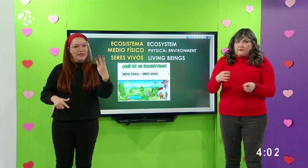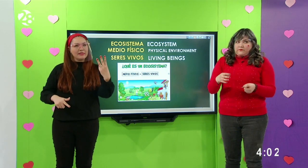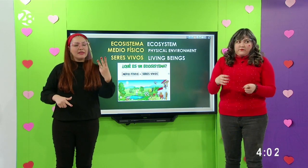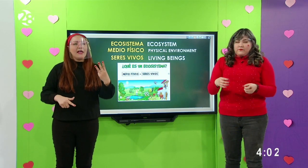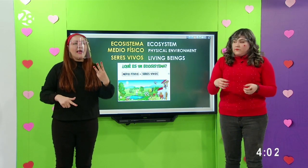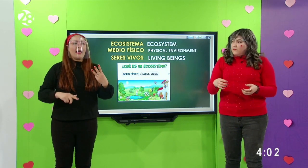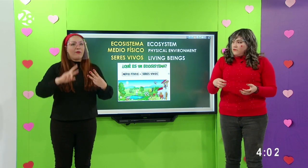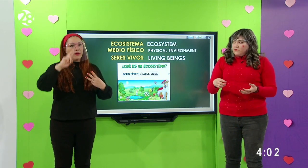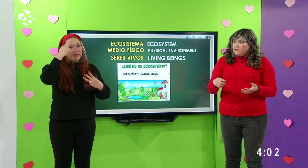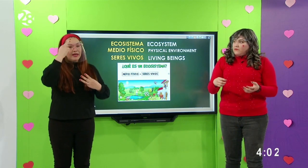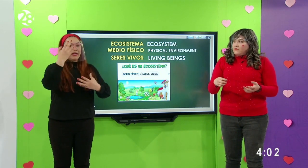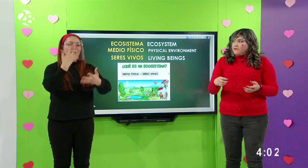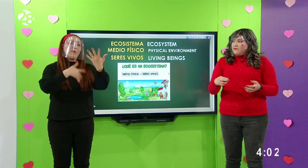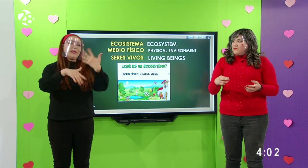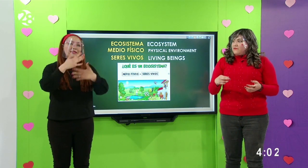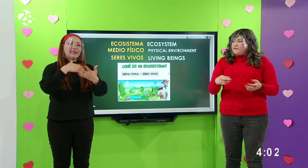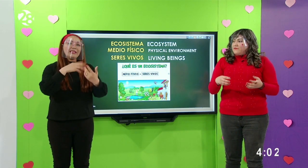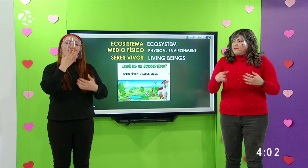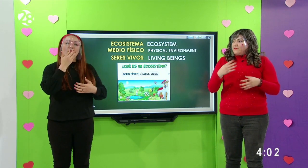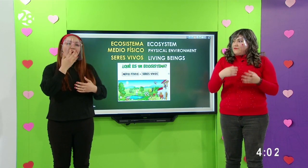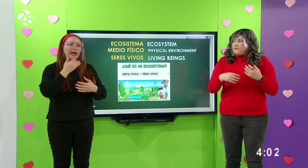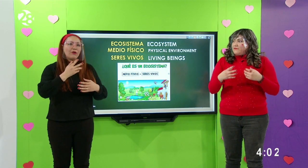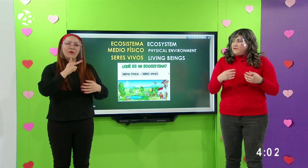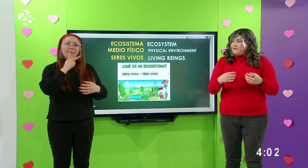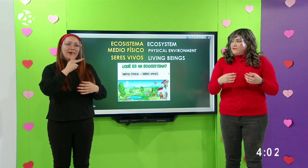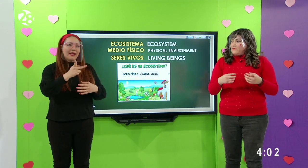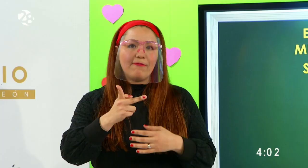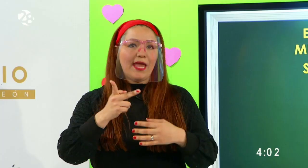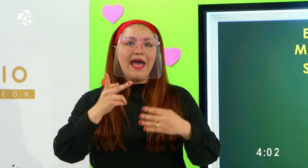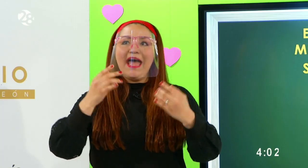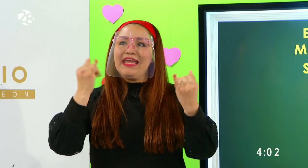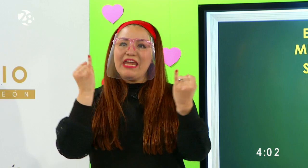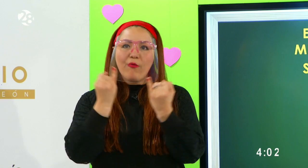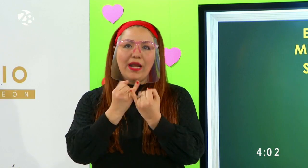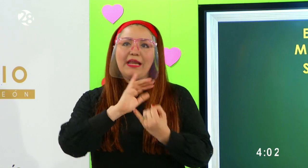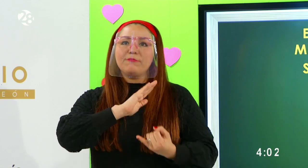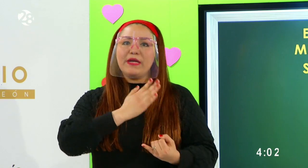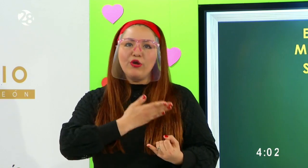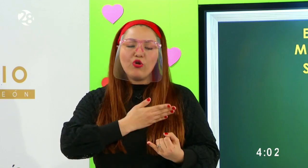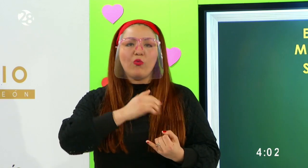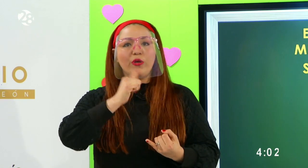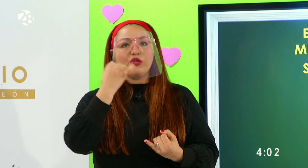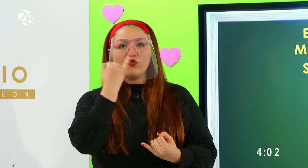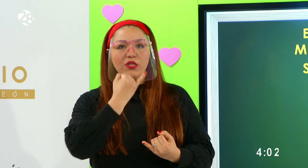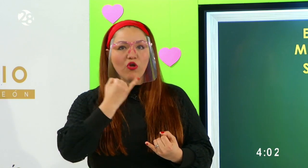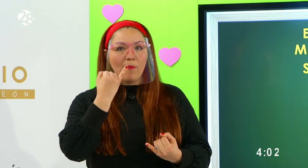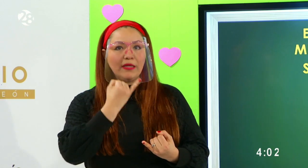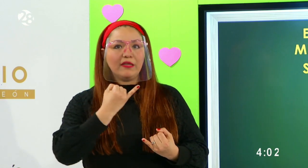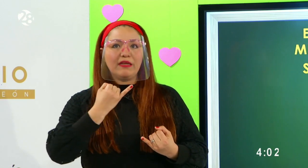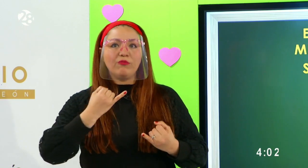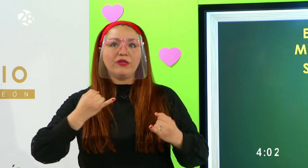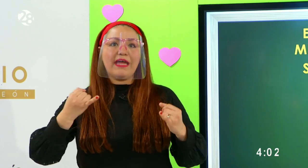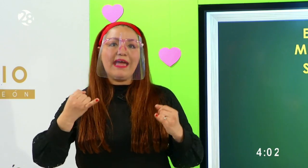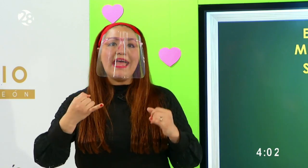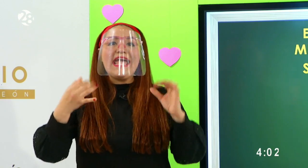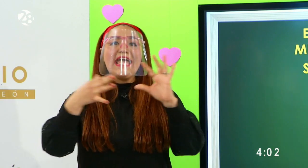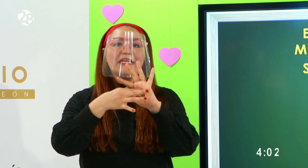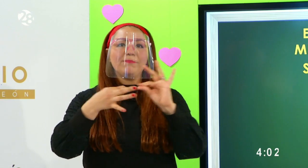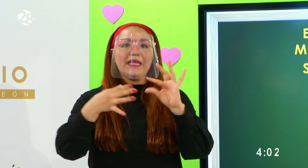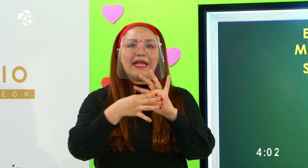tres señas. Acuérdense que en la lengua de señas no hay una palabra igual al español. Como es otro idioma, tenemos